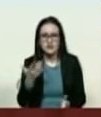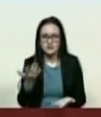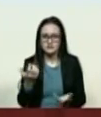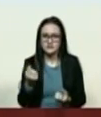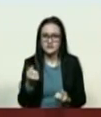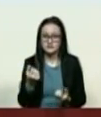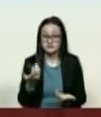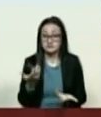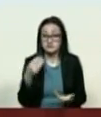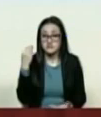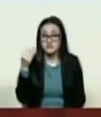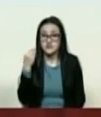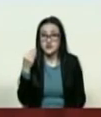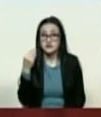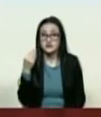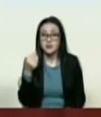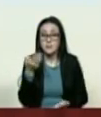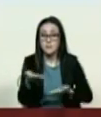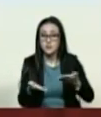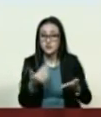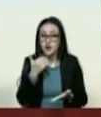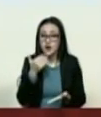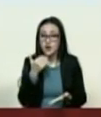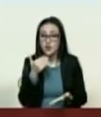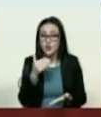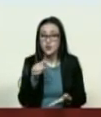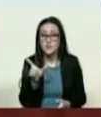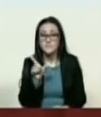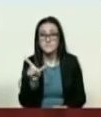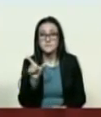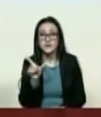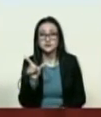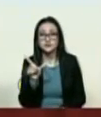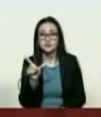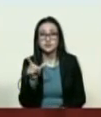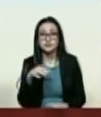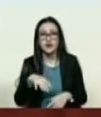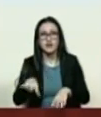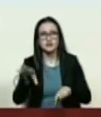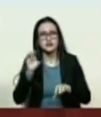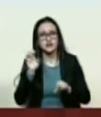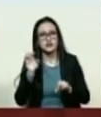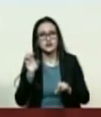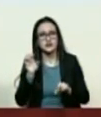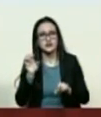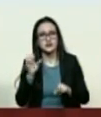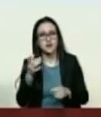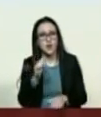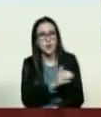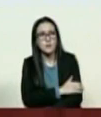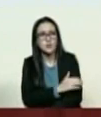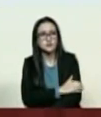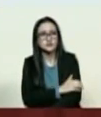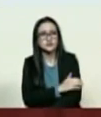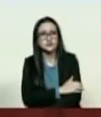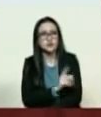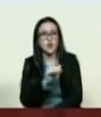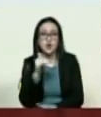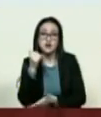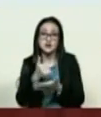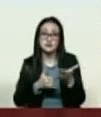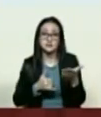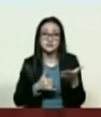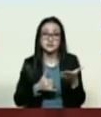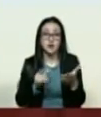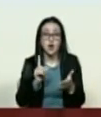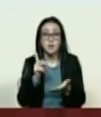la posibilidad de postular algún candidato desde el PSUV. Esto para entender que en el caso hipotético de que la oposición venezolana no se inscriba o